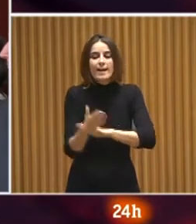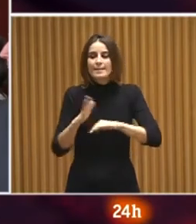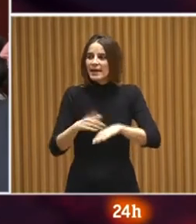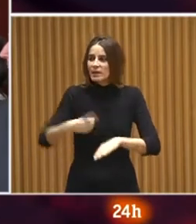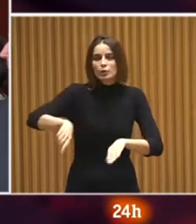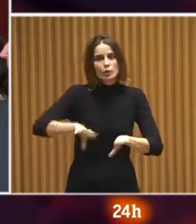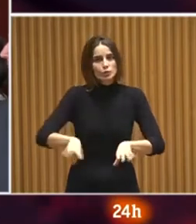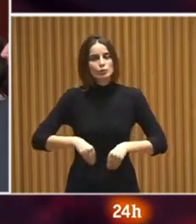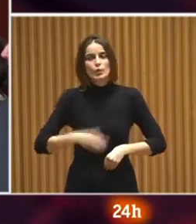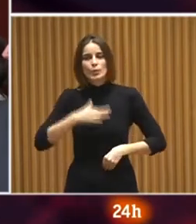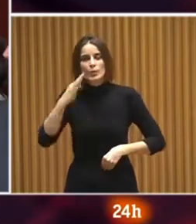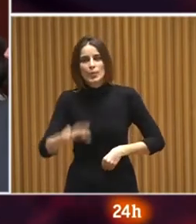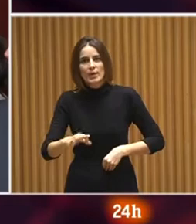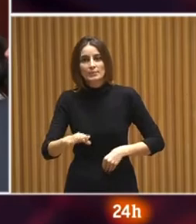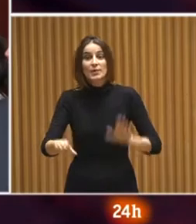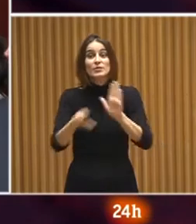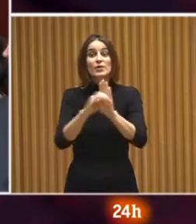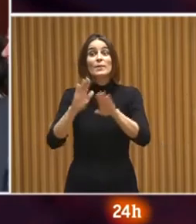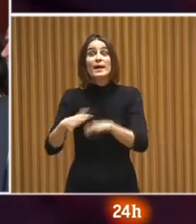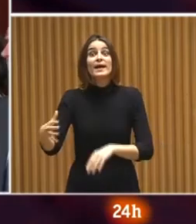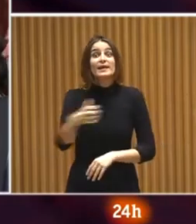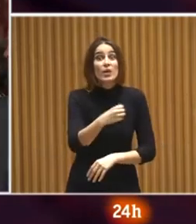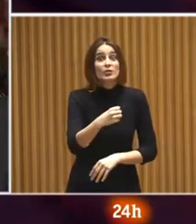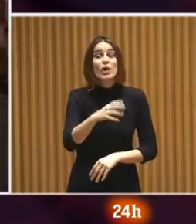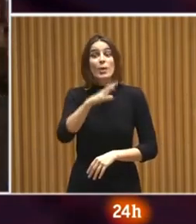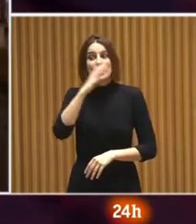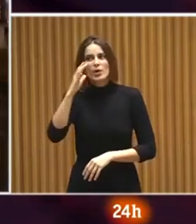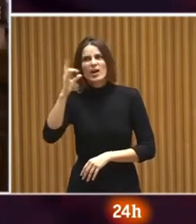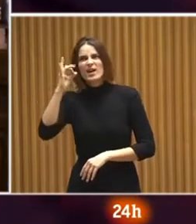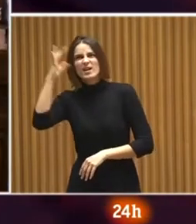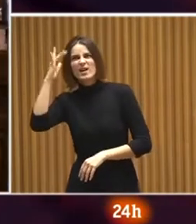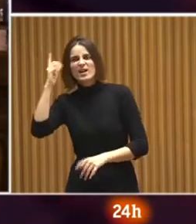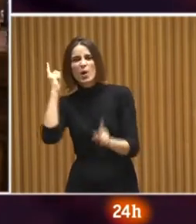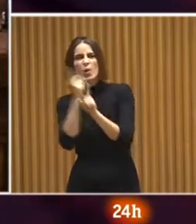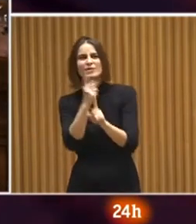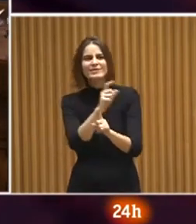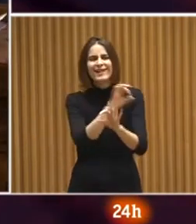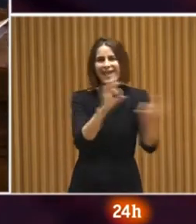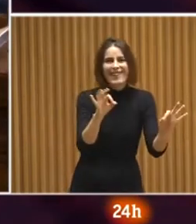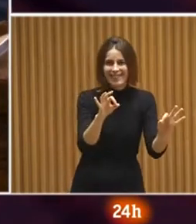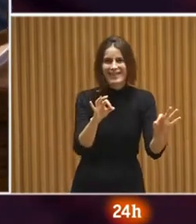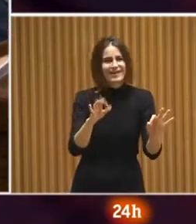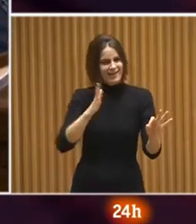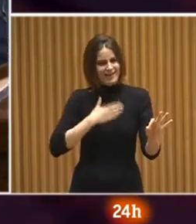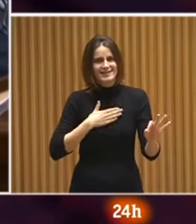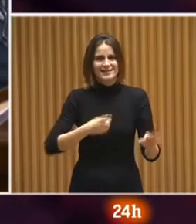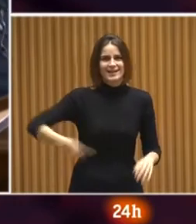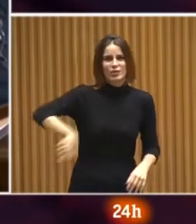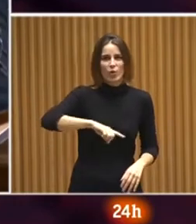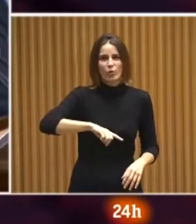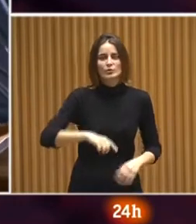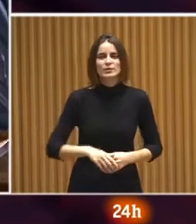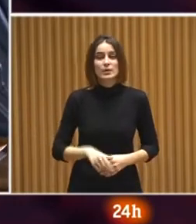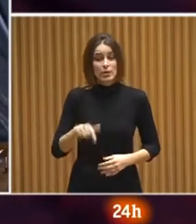todos porque no nació contra nadie. Hoy es nuestra responsabilidad extraer del texto elaborado hace